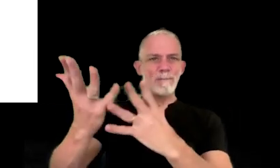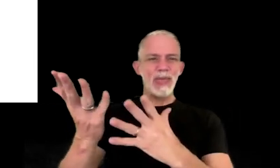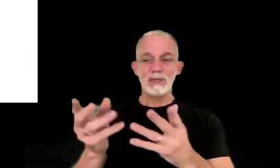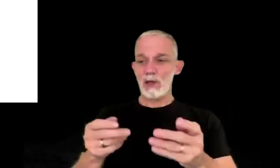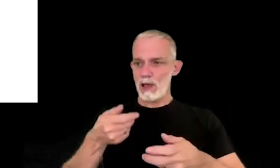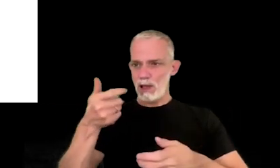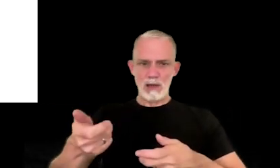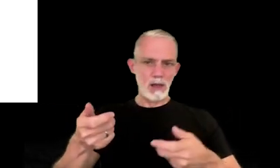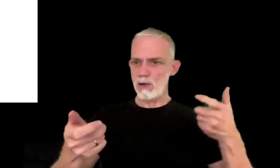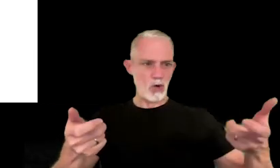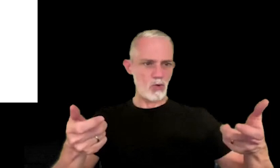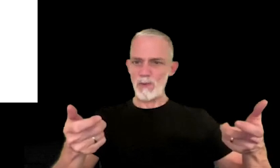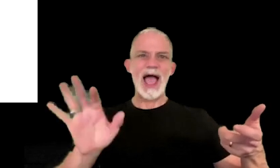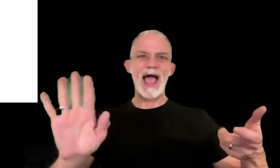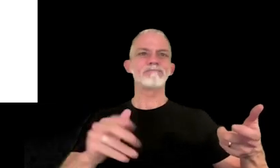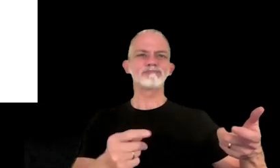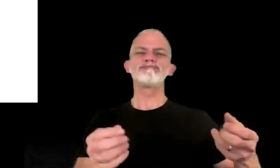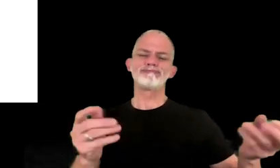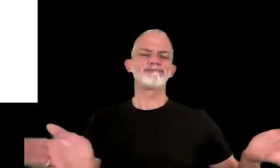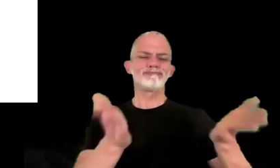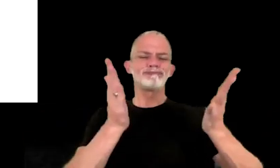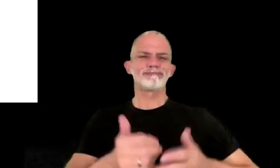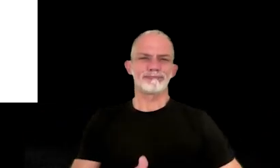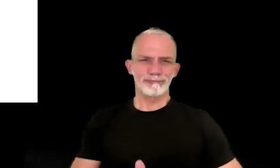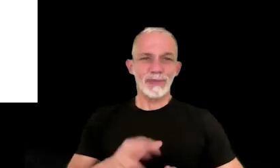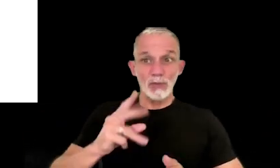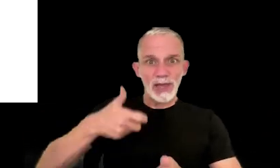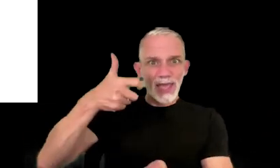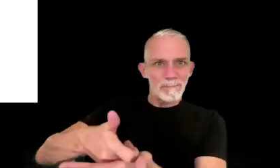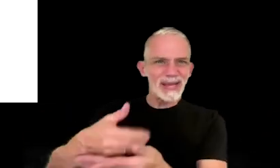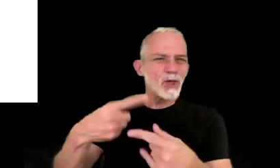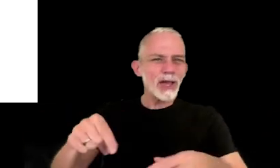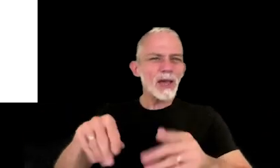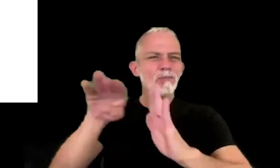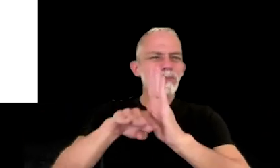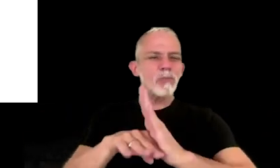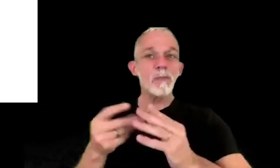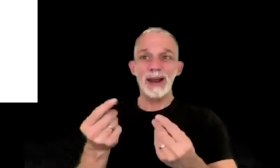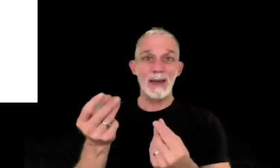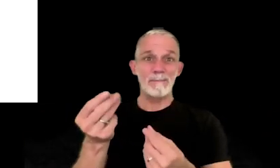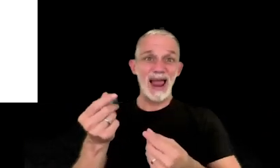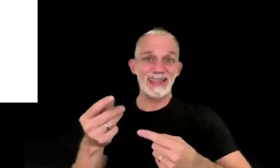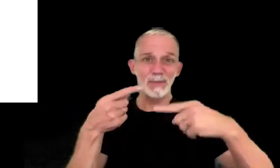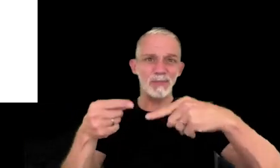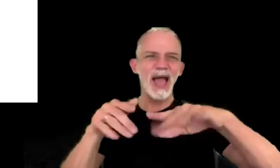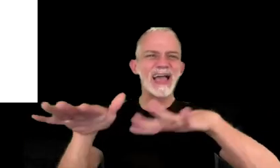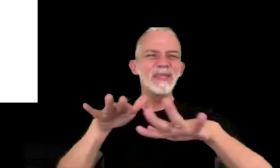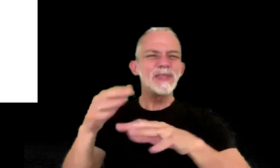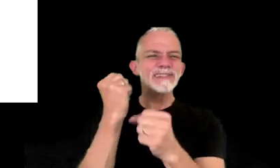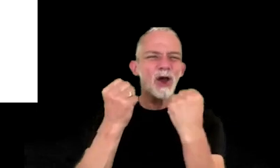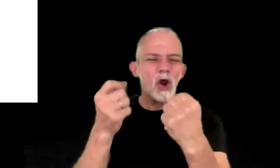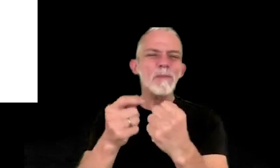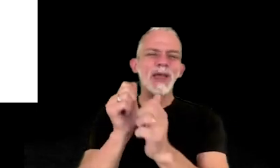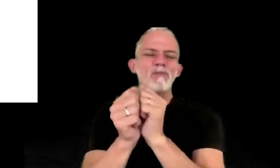bonos verdes, ¿qué están invirtiendo? Están invirtiendo en pautas de financiación de actividades económicas e